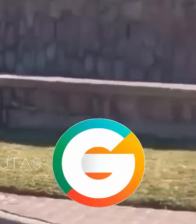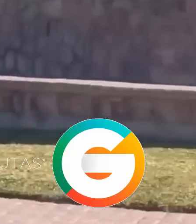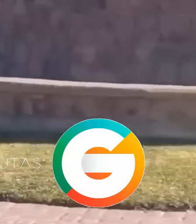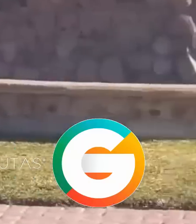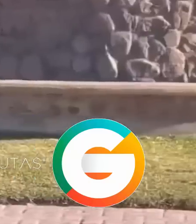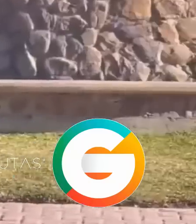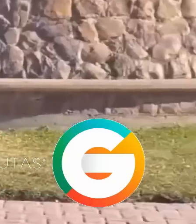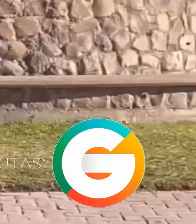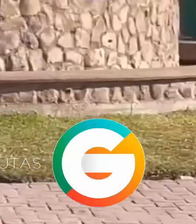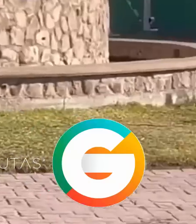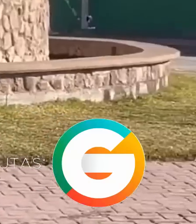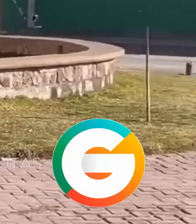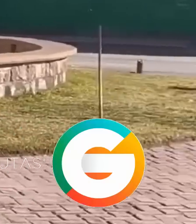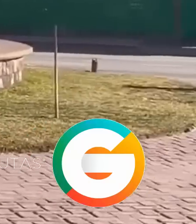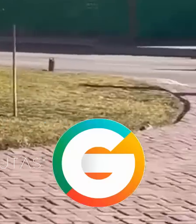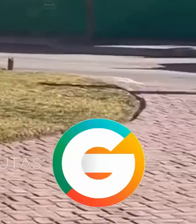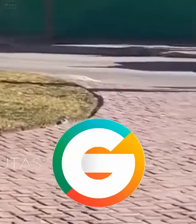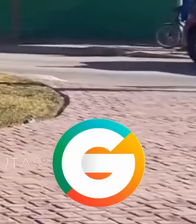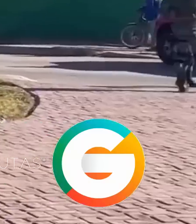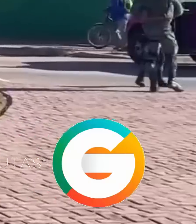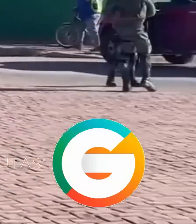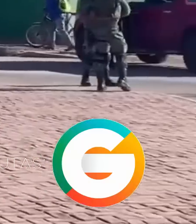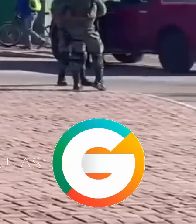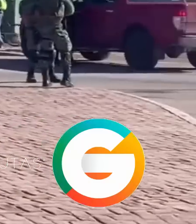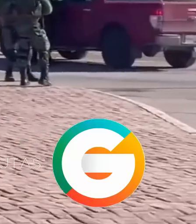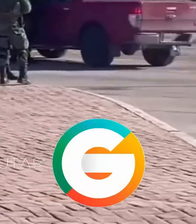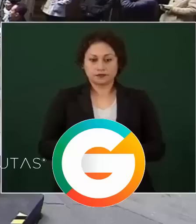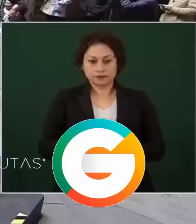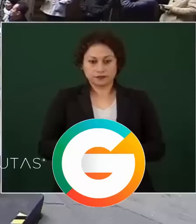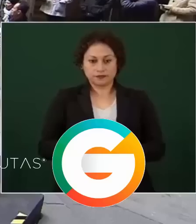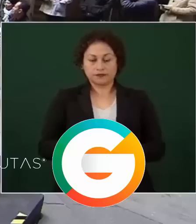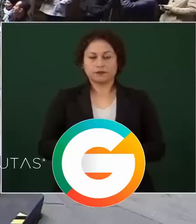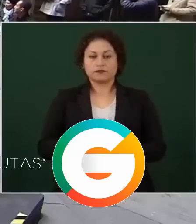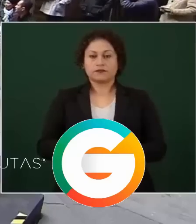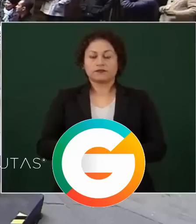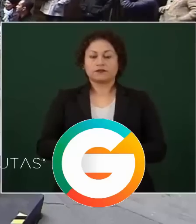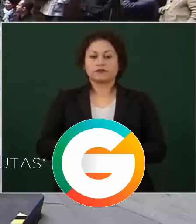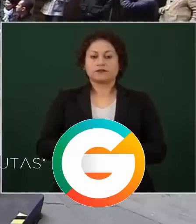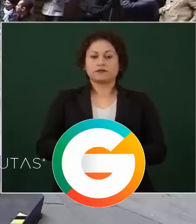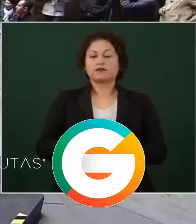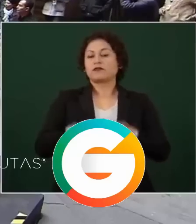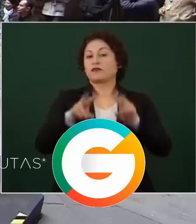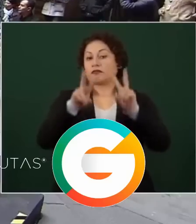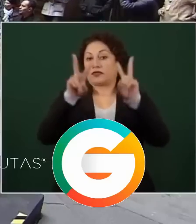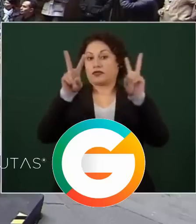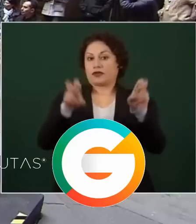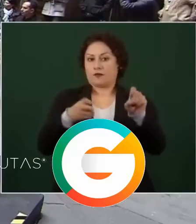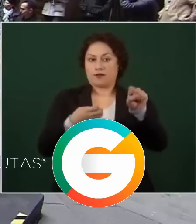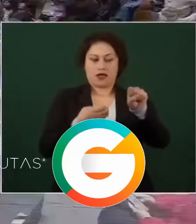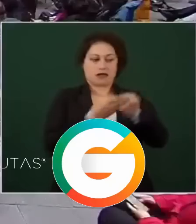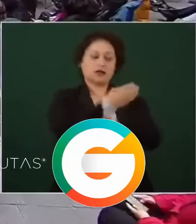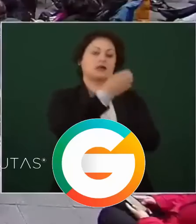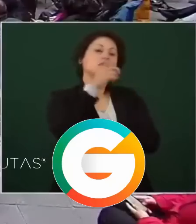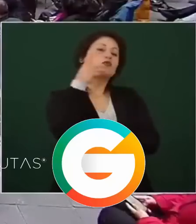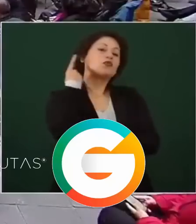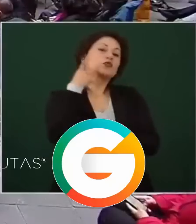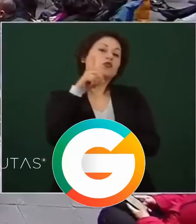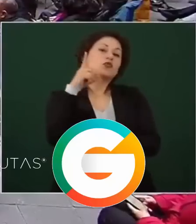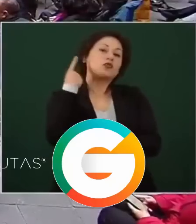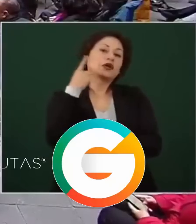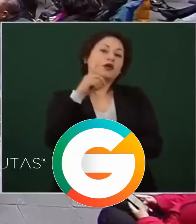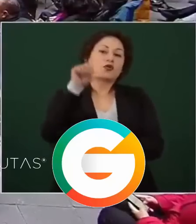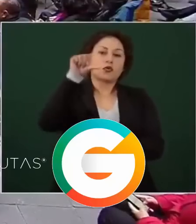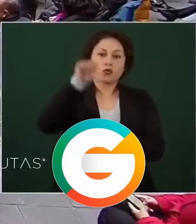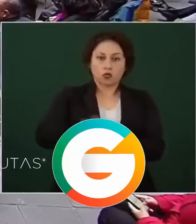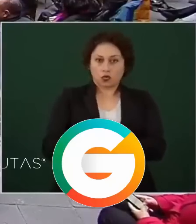Mayo Zambada, del grupo delictivo de los Cabreras Arabia. Bien, en Durango, desde la madrugada de